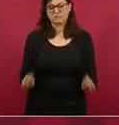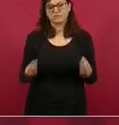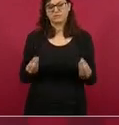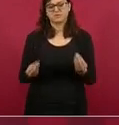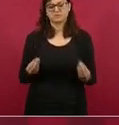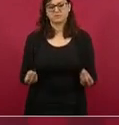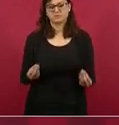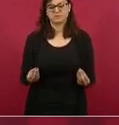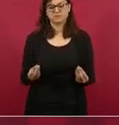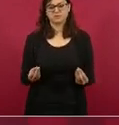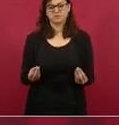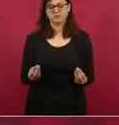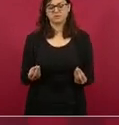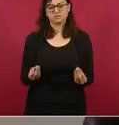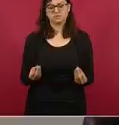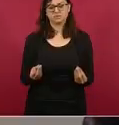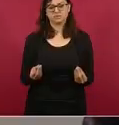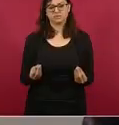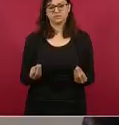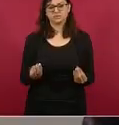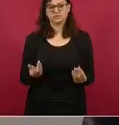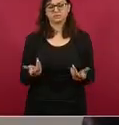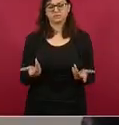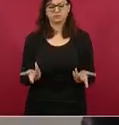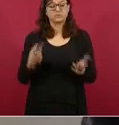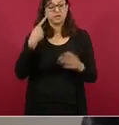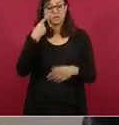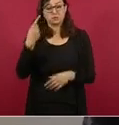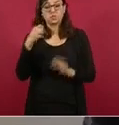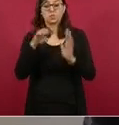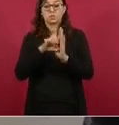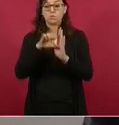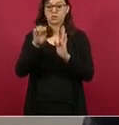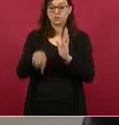que si se inscribían